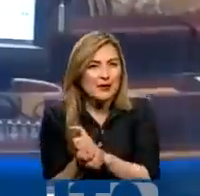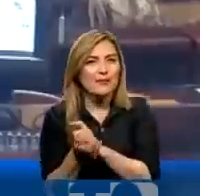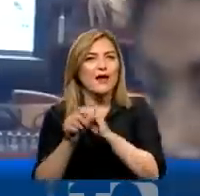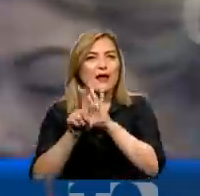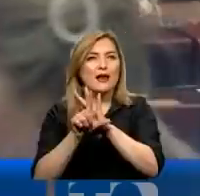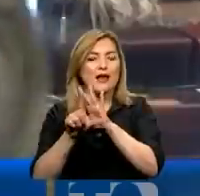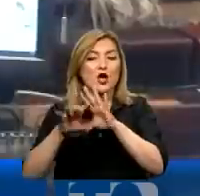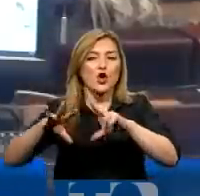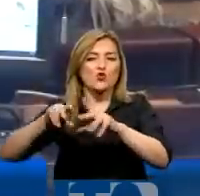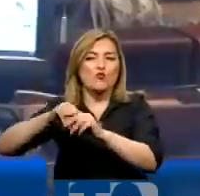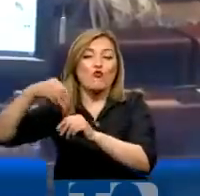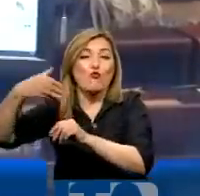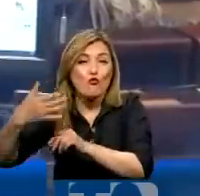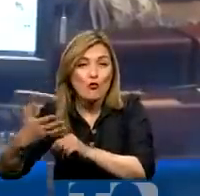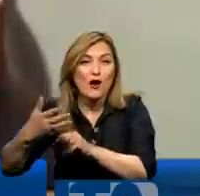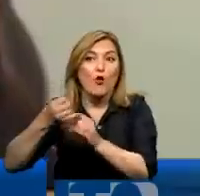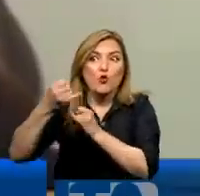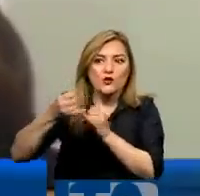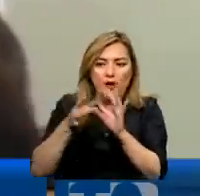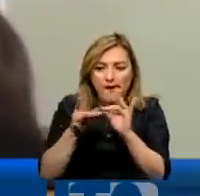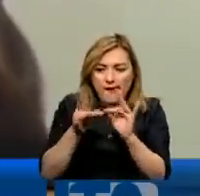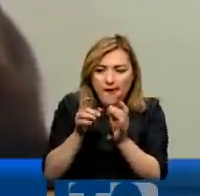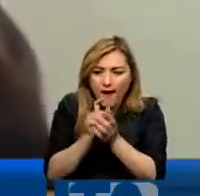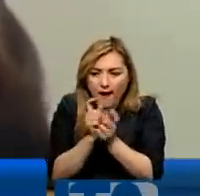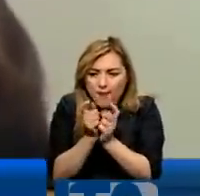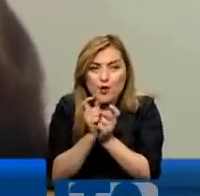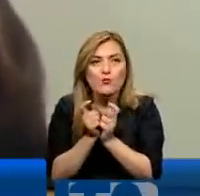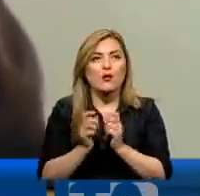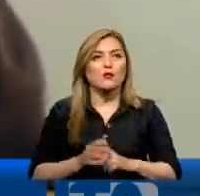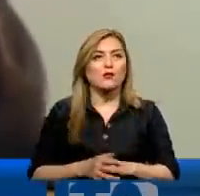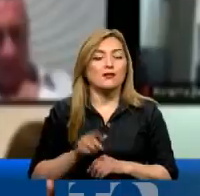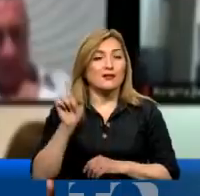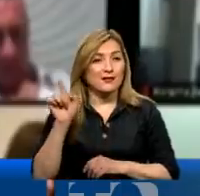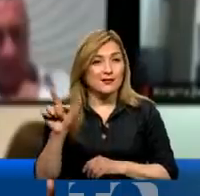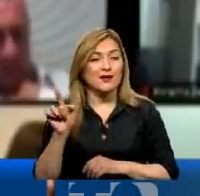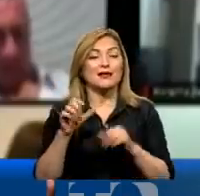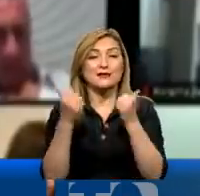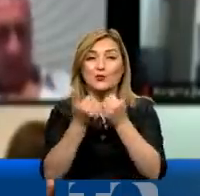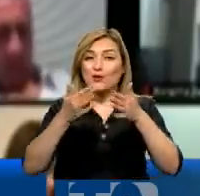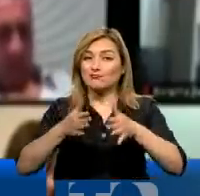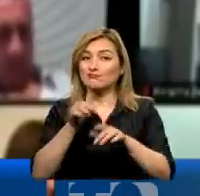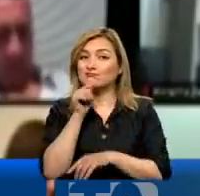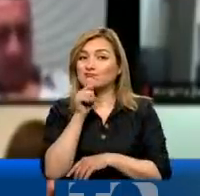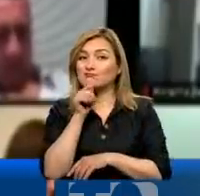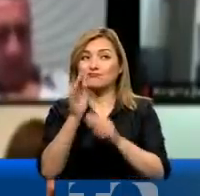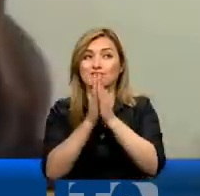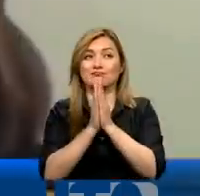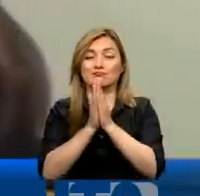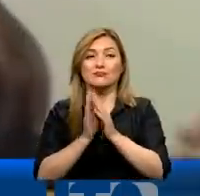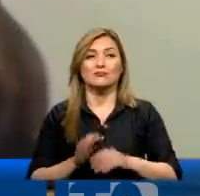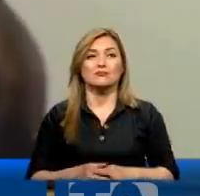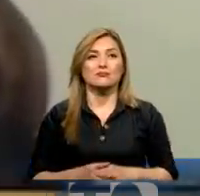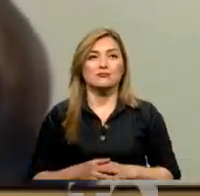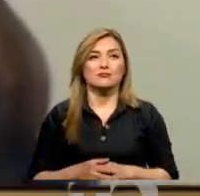ley de extinción de dominio a última hora. La legisladora del oficialismo, Noralma Zambrano, fue quien realizó este pedido.